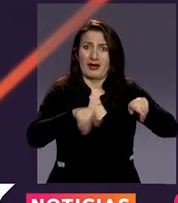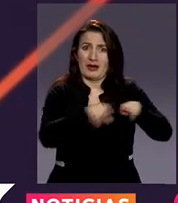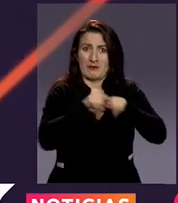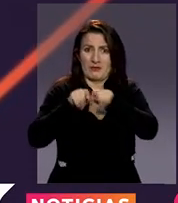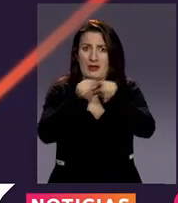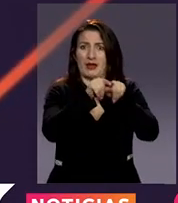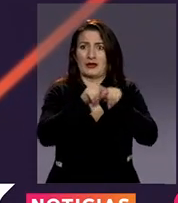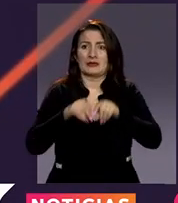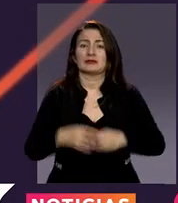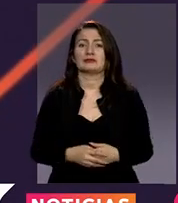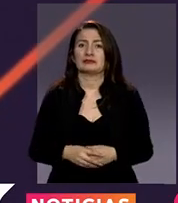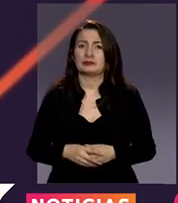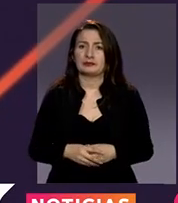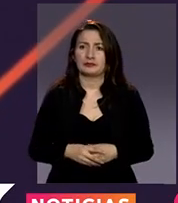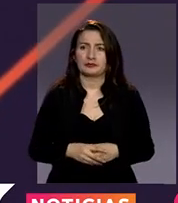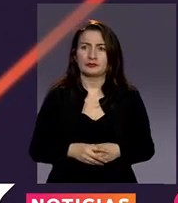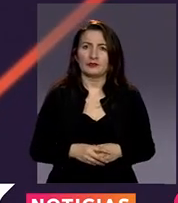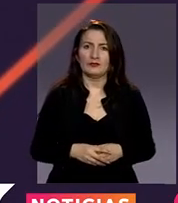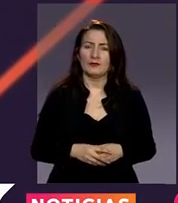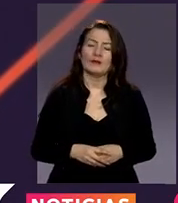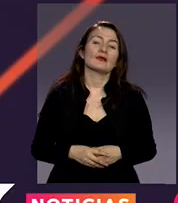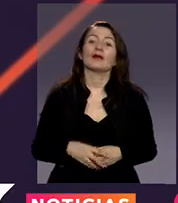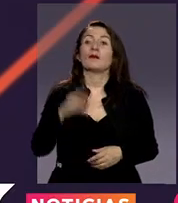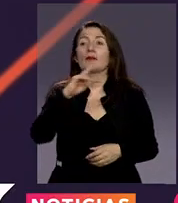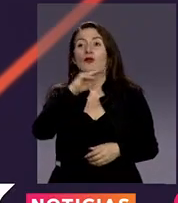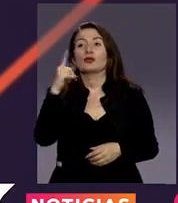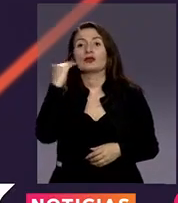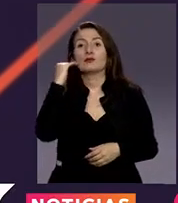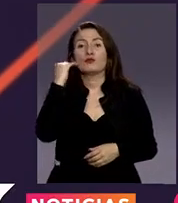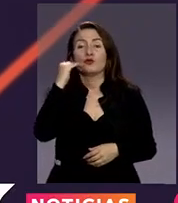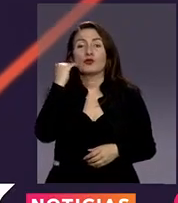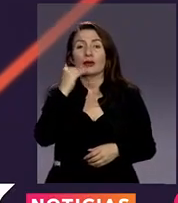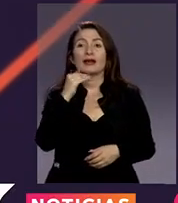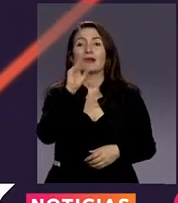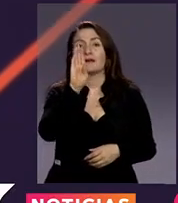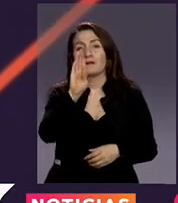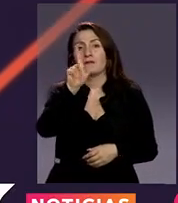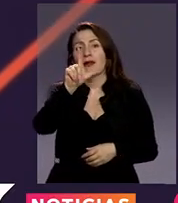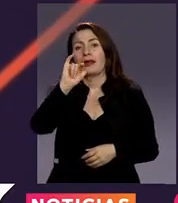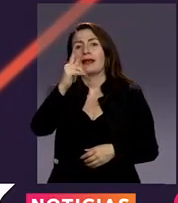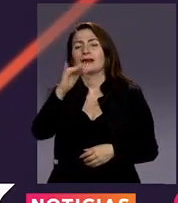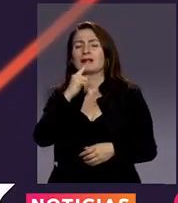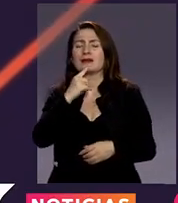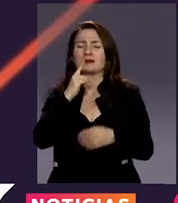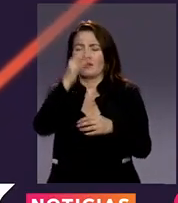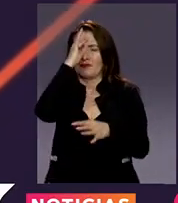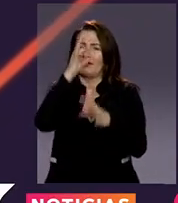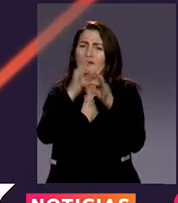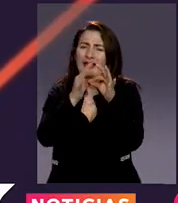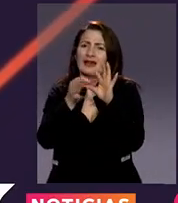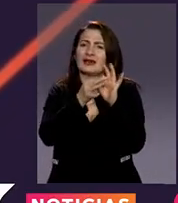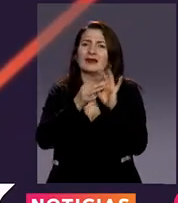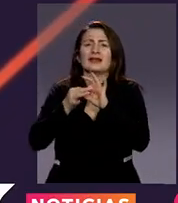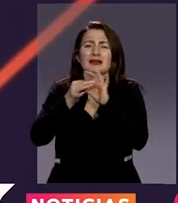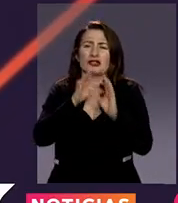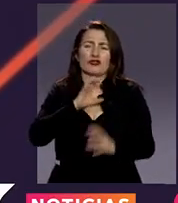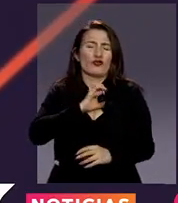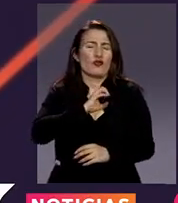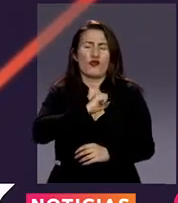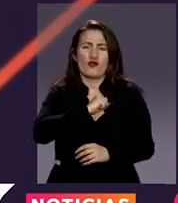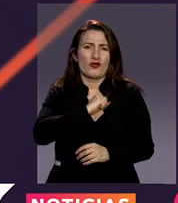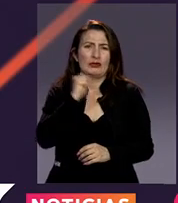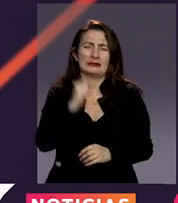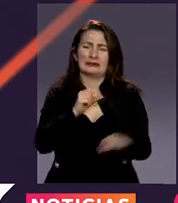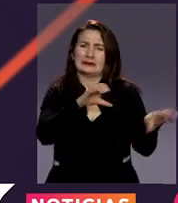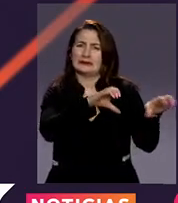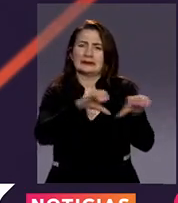Por otro lado, la modelo y empresaria Belki Arizala llamó a los colombianos a unirse en la fe y con un emotivo mensaje expresó el inmenso dolor que le causan los